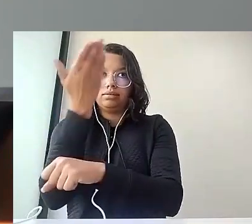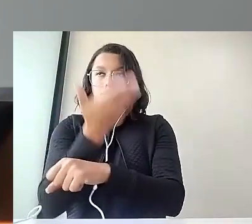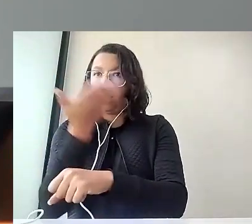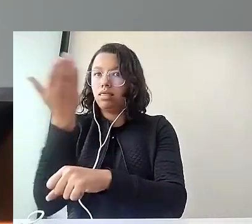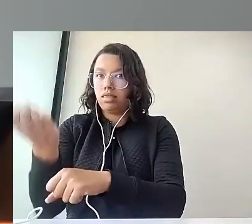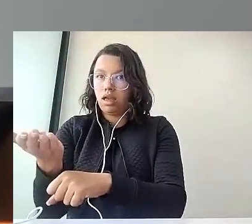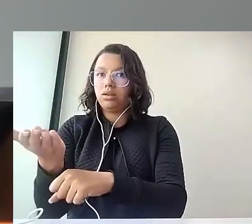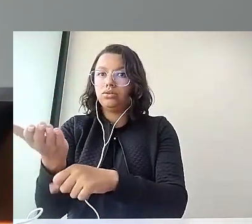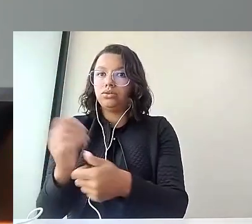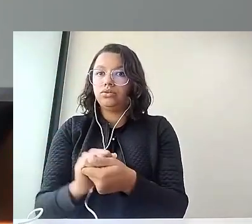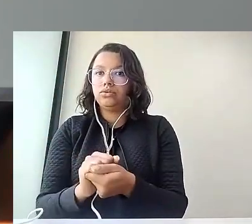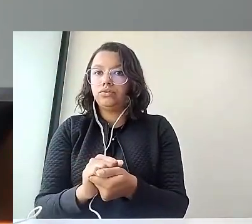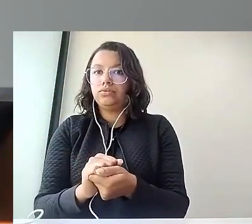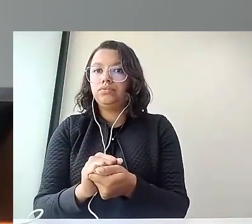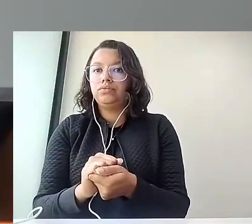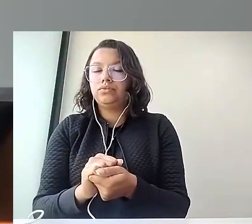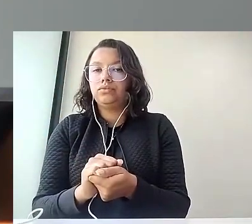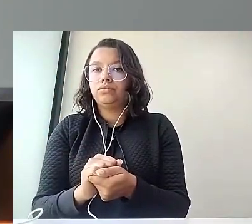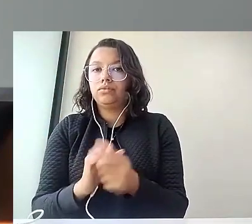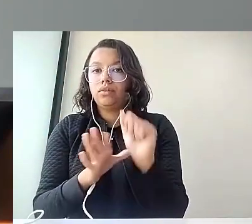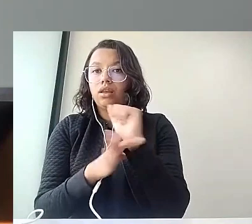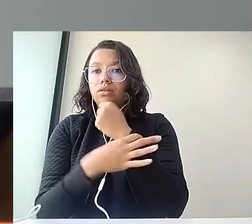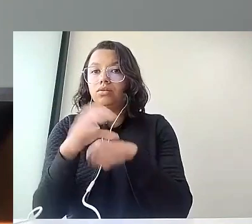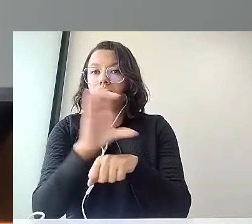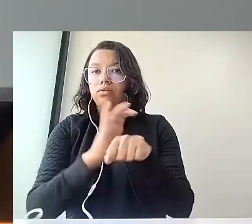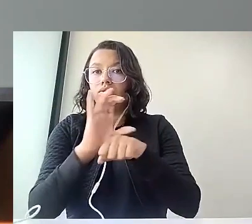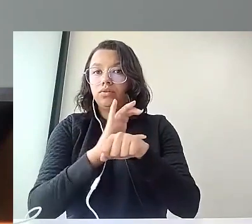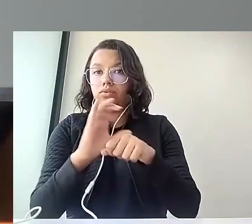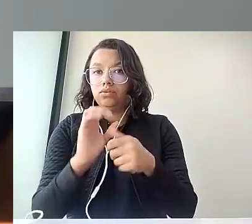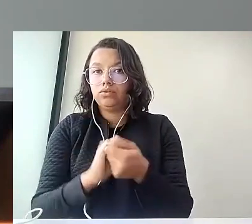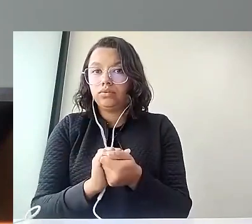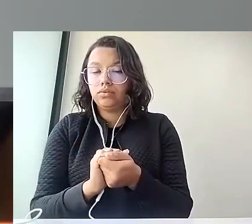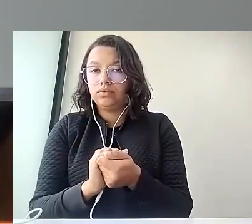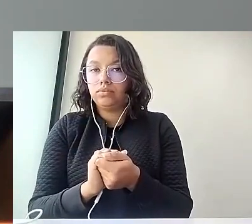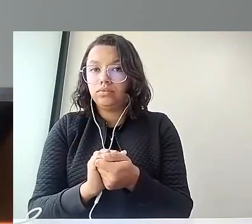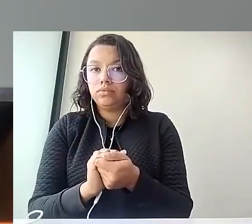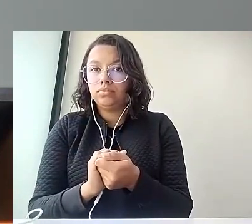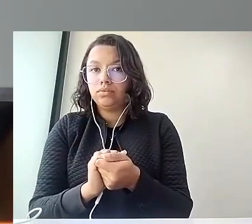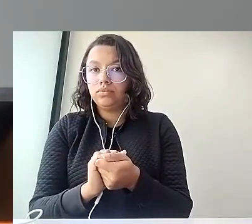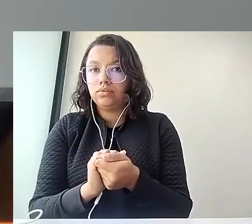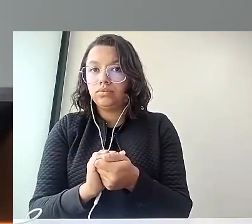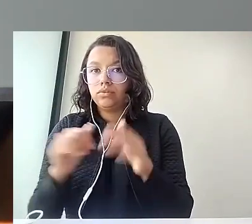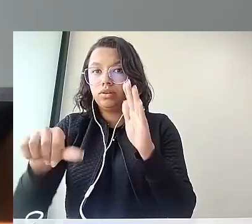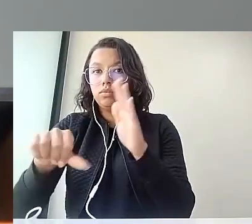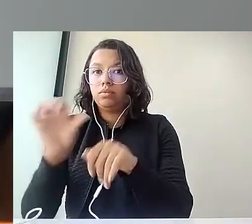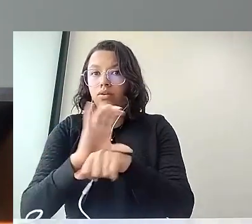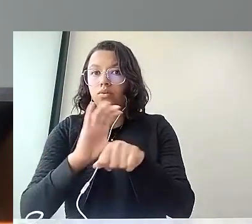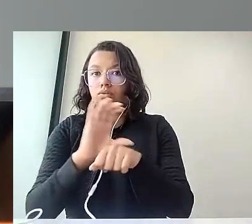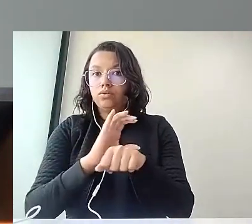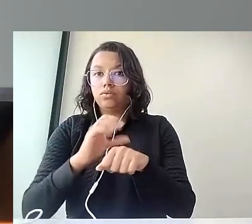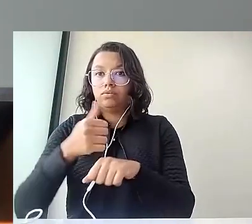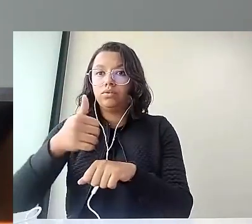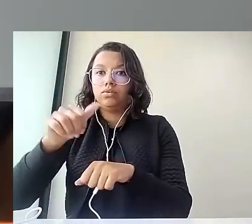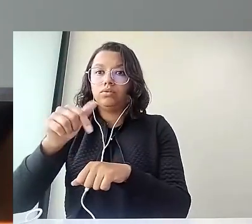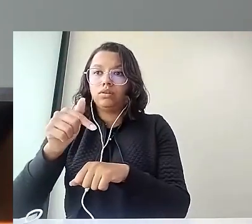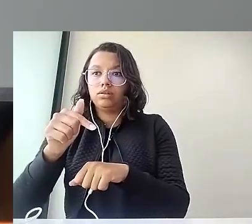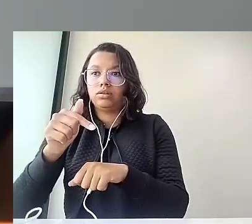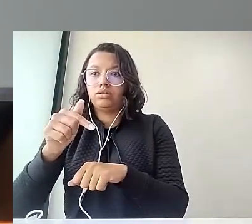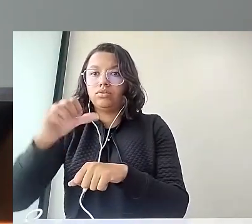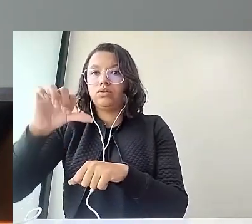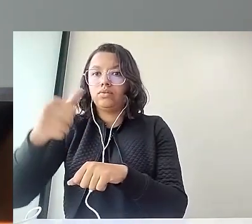actuar en su nombre. Y es la razón por la que las primeras constituciones, la de